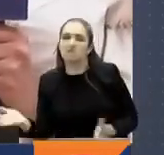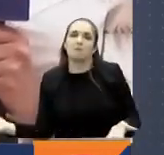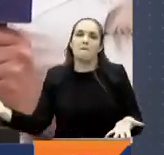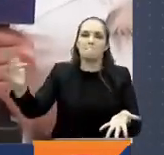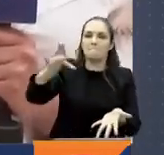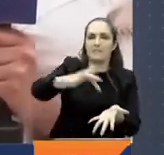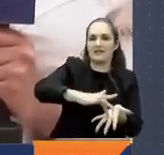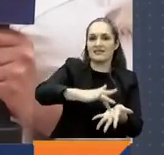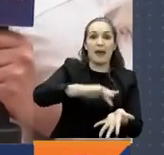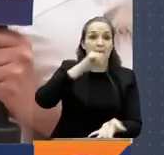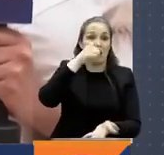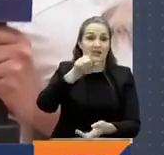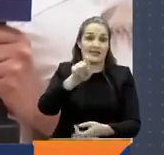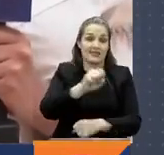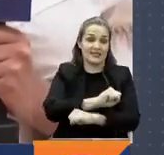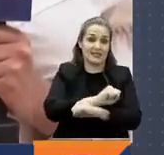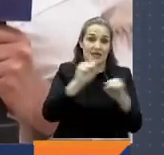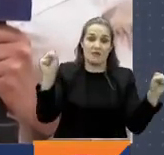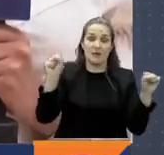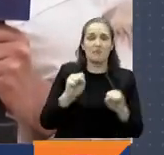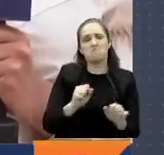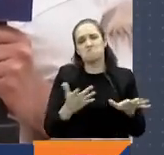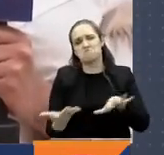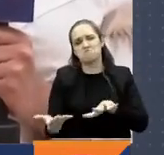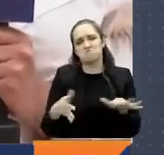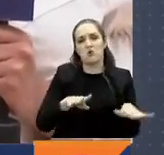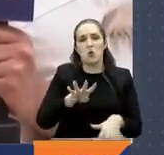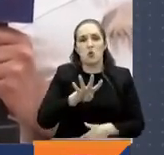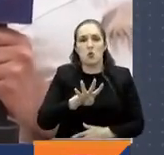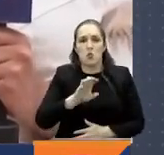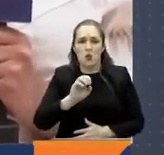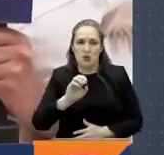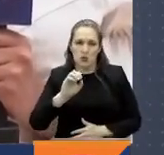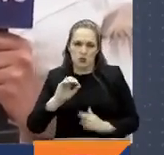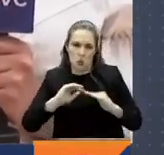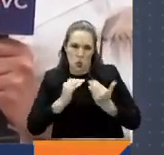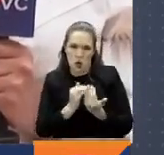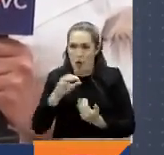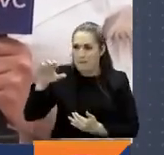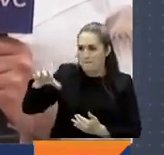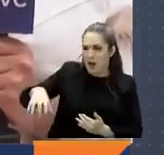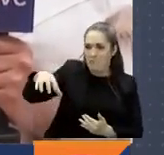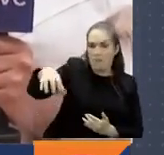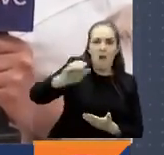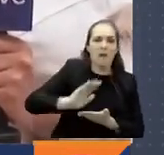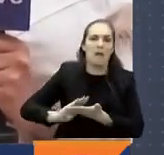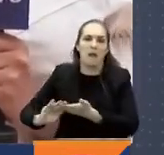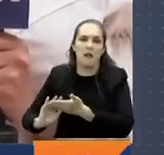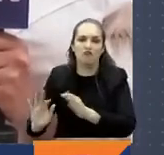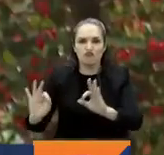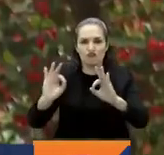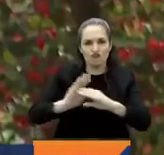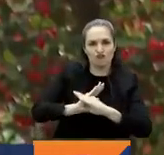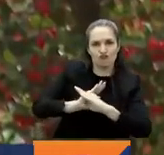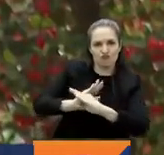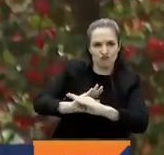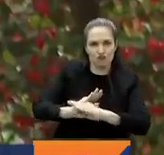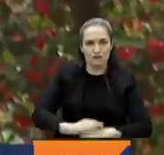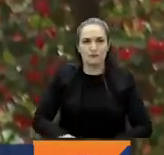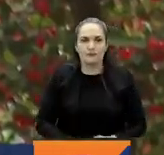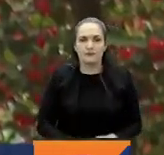presencial. Pues usted lo acaba de decir, cerca de 400 colegios ya cuentan con las adecuaciones de bioseguridad.